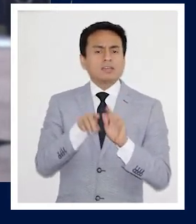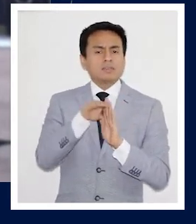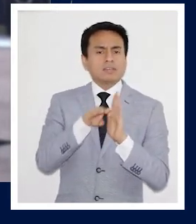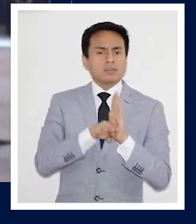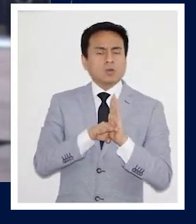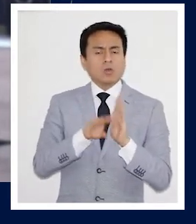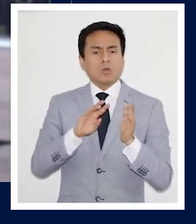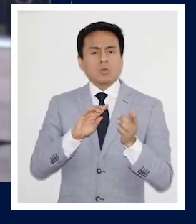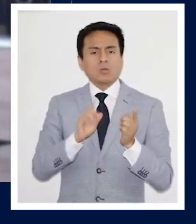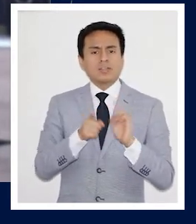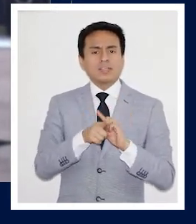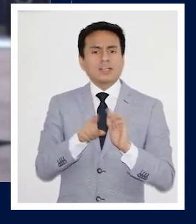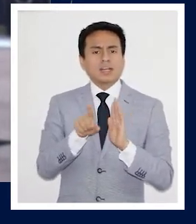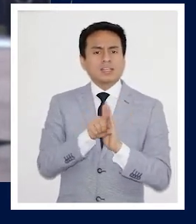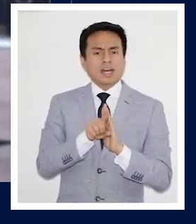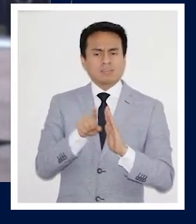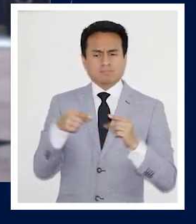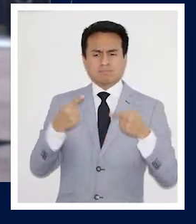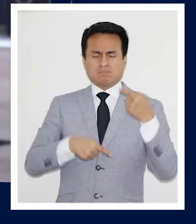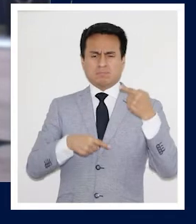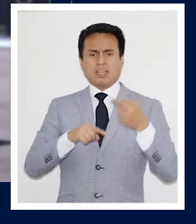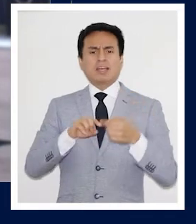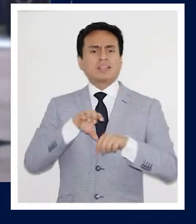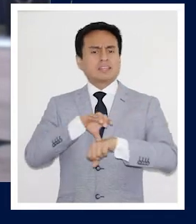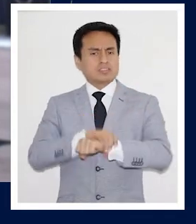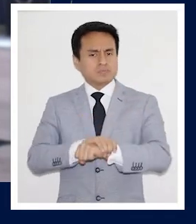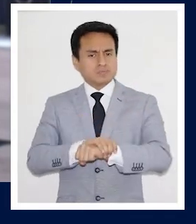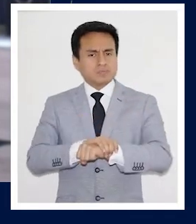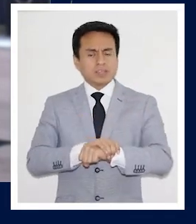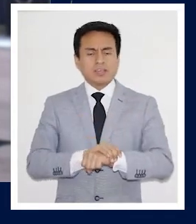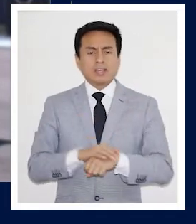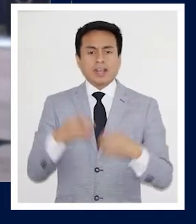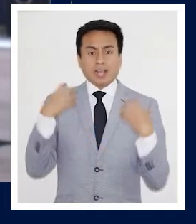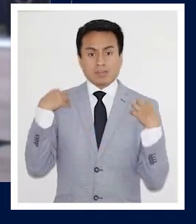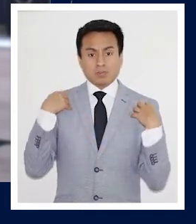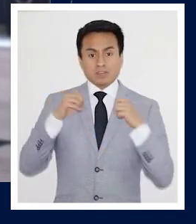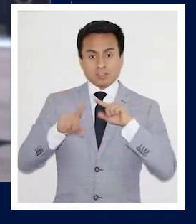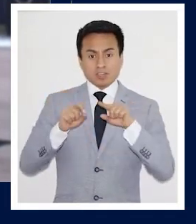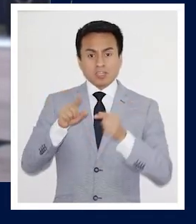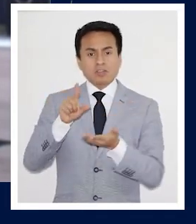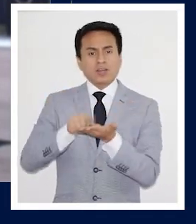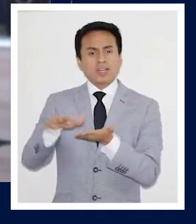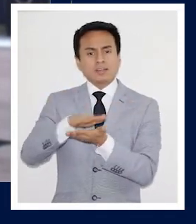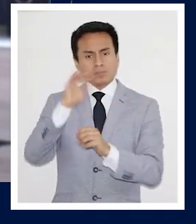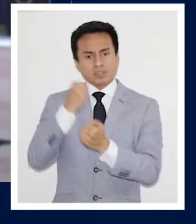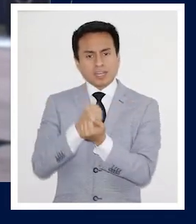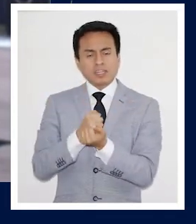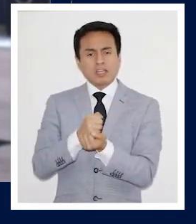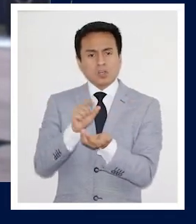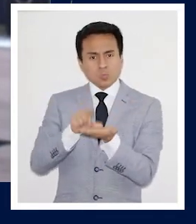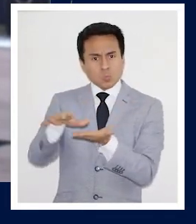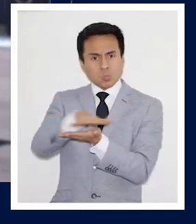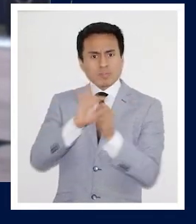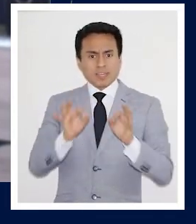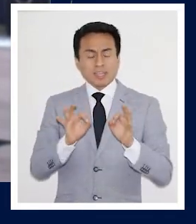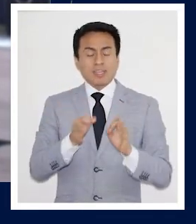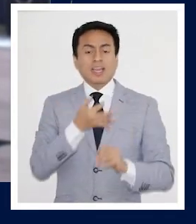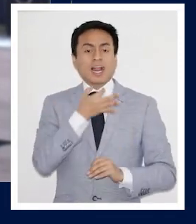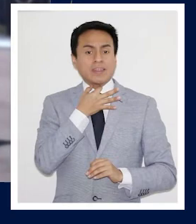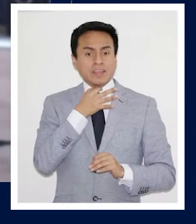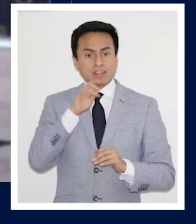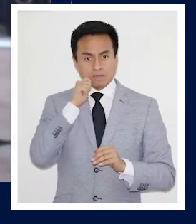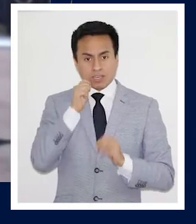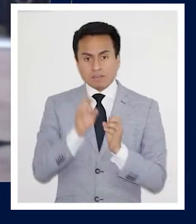del caso o controvertir la legalidad de la detención. La labor de los defensores en unidades policiales y cuarteles constituye también